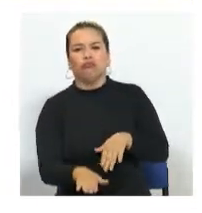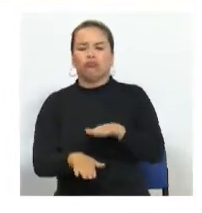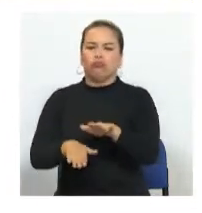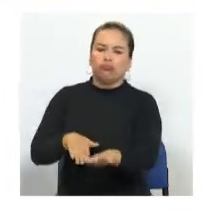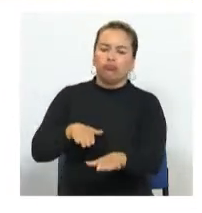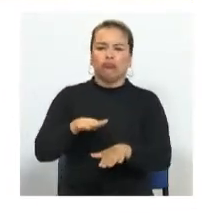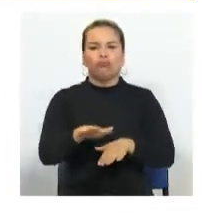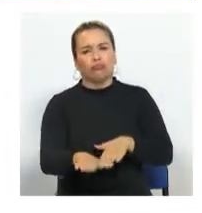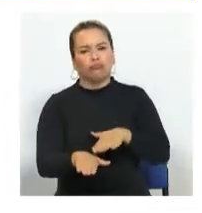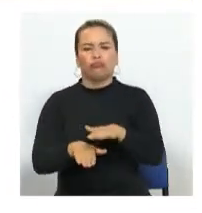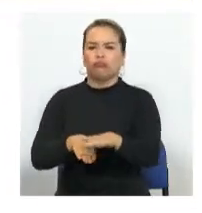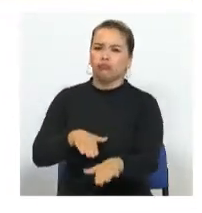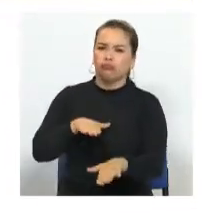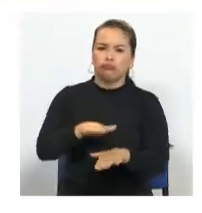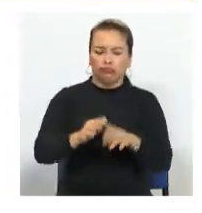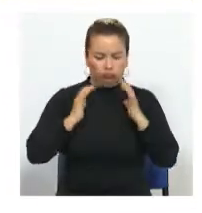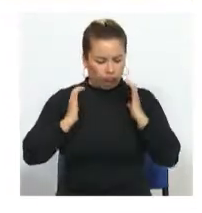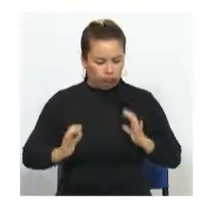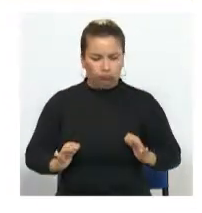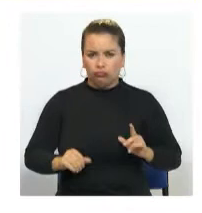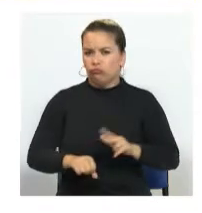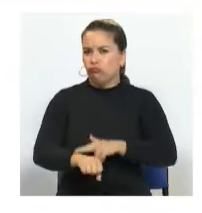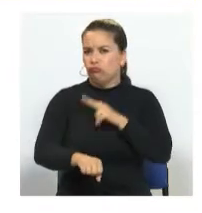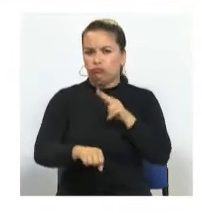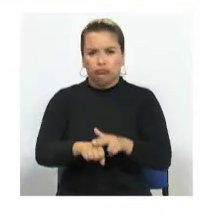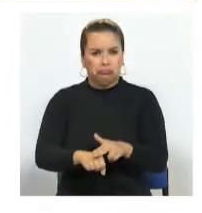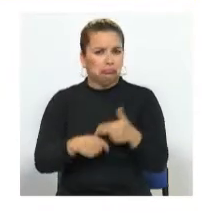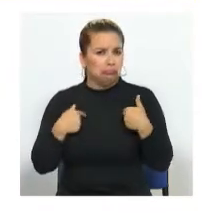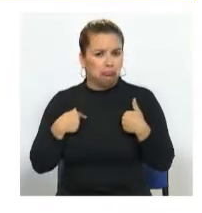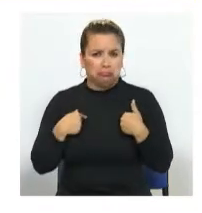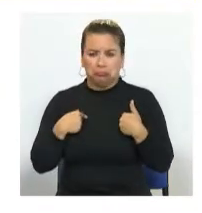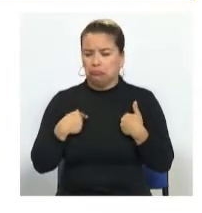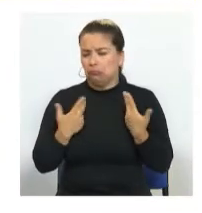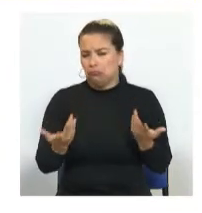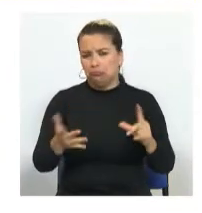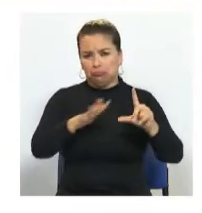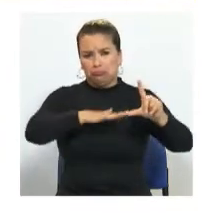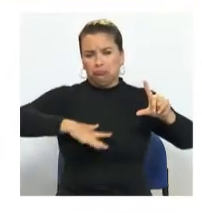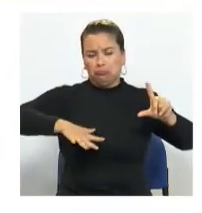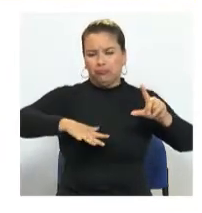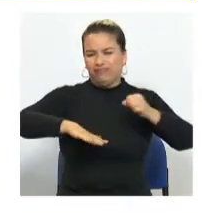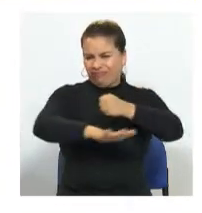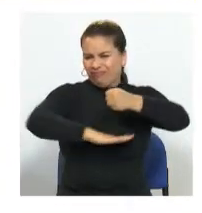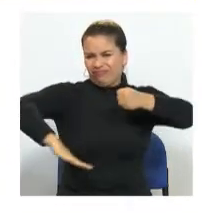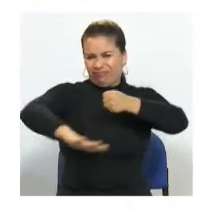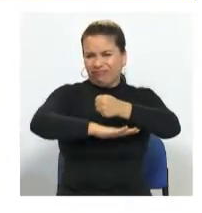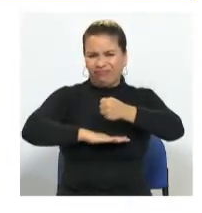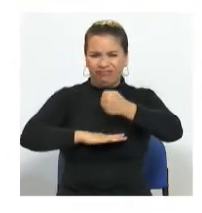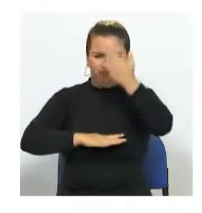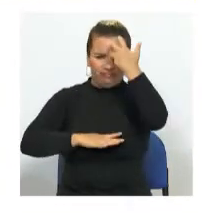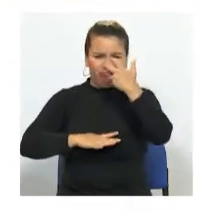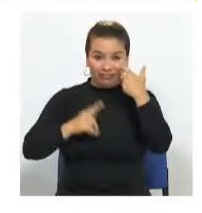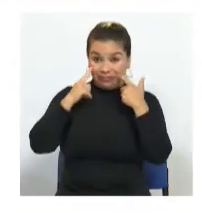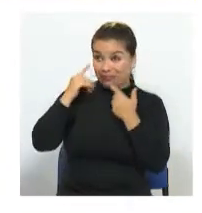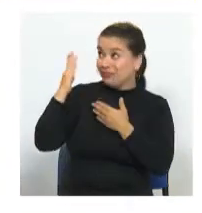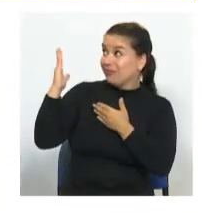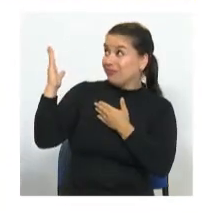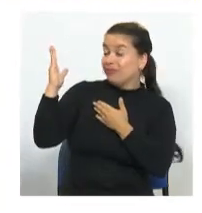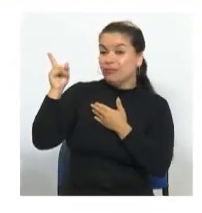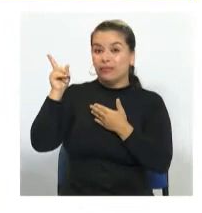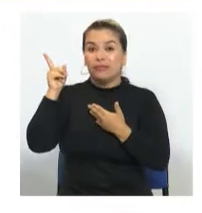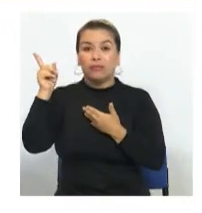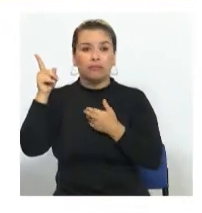Es lo más fisiológico que existe dentro de los exámenes de cardiología y nos permite, como ven en las imágenes,